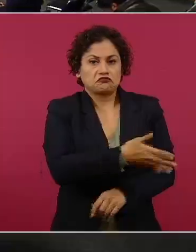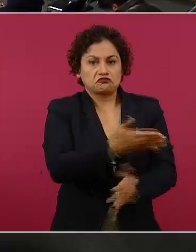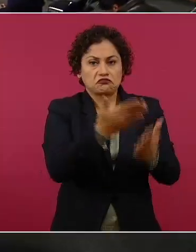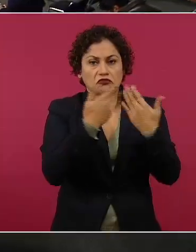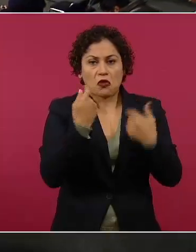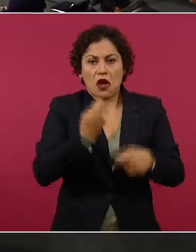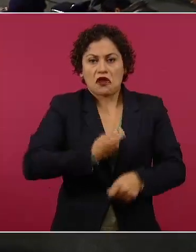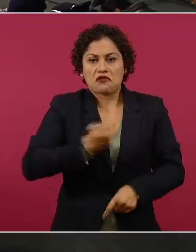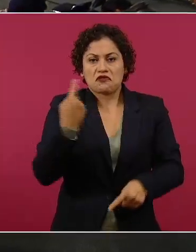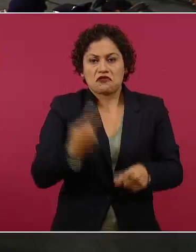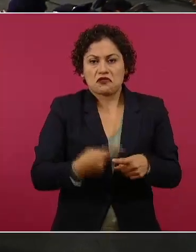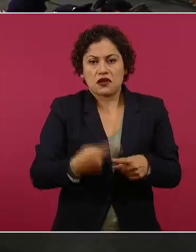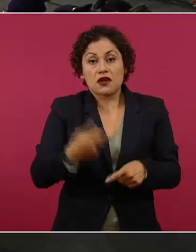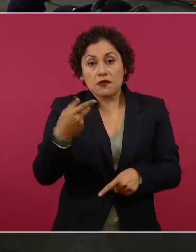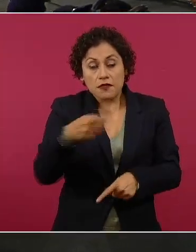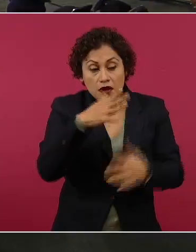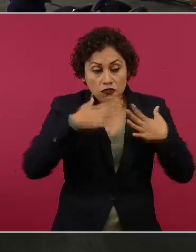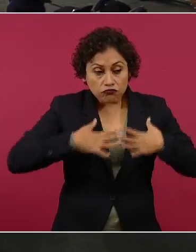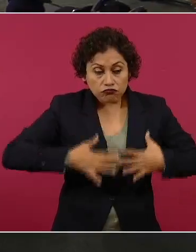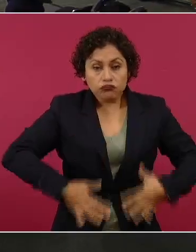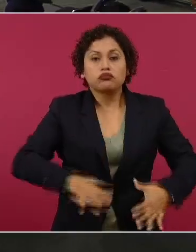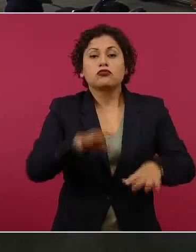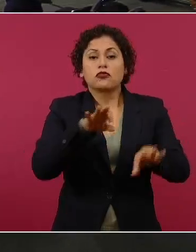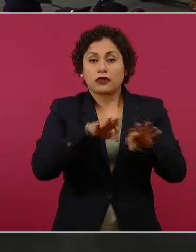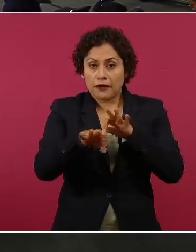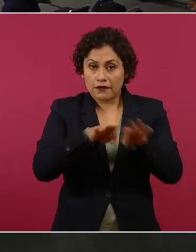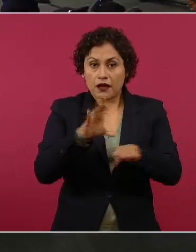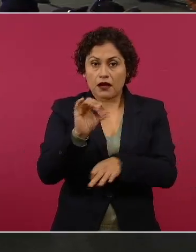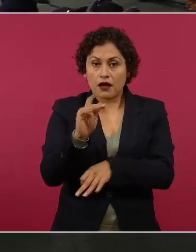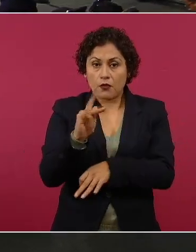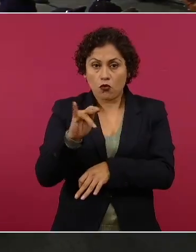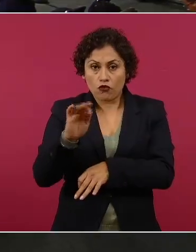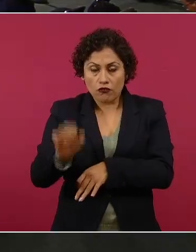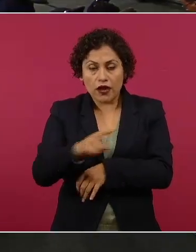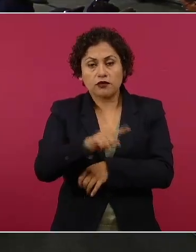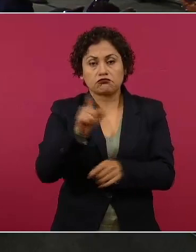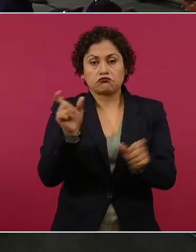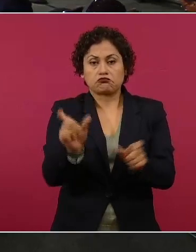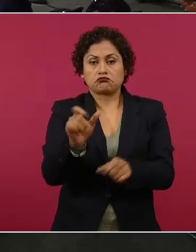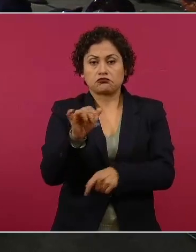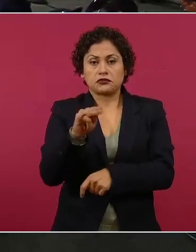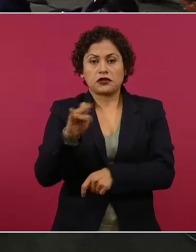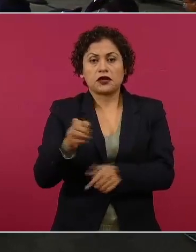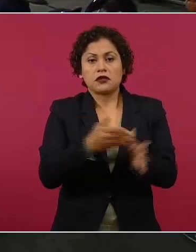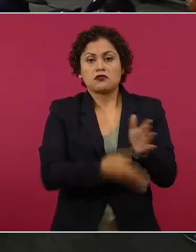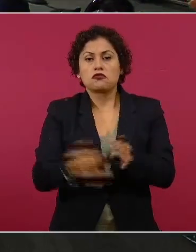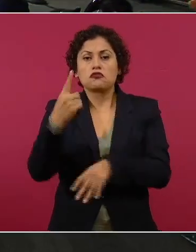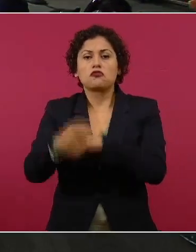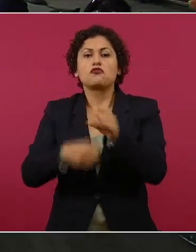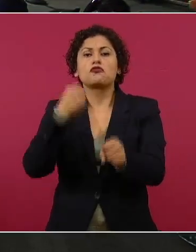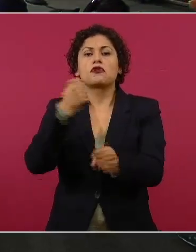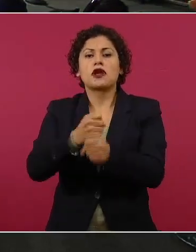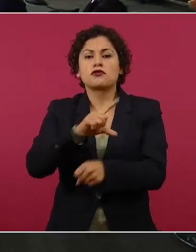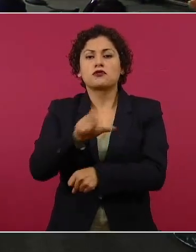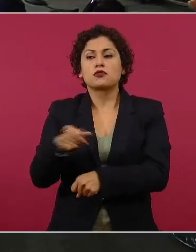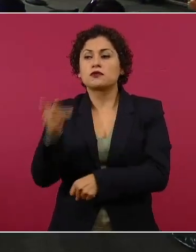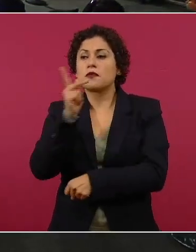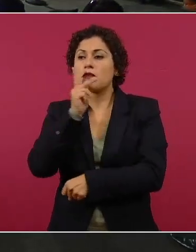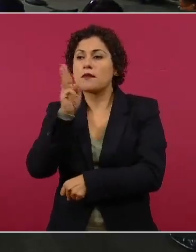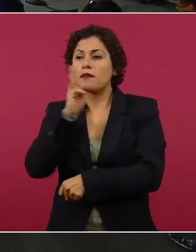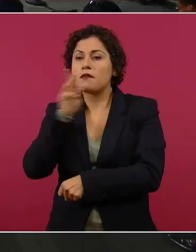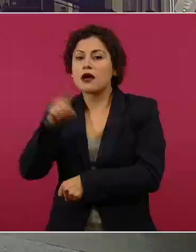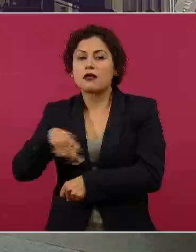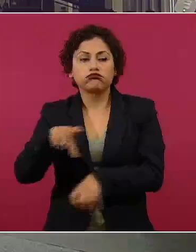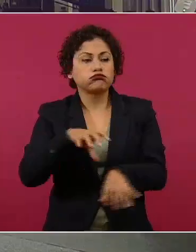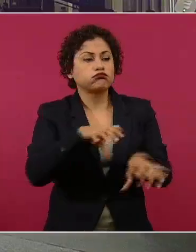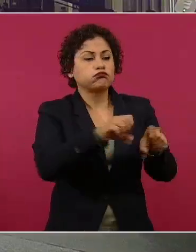en sus ropas portaba su credencial del INE y de empleado de Capufe. Casi un año después pudo ser encontrado y rescatado por sus padres Alicia y Jorge